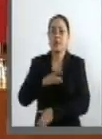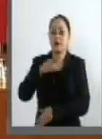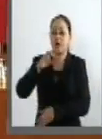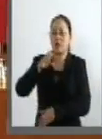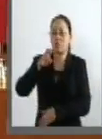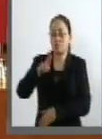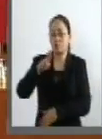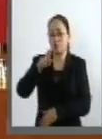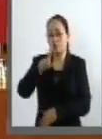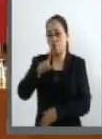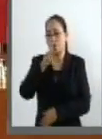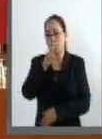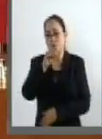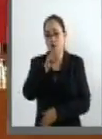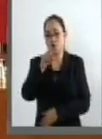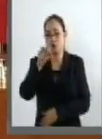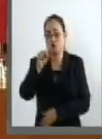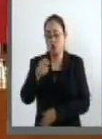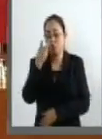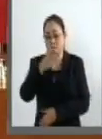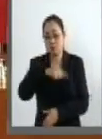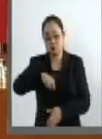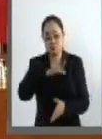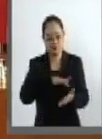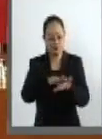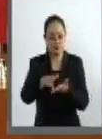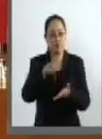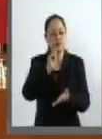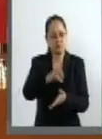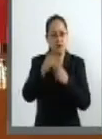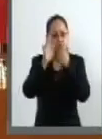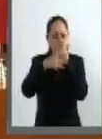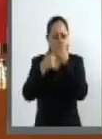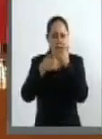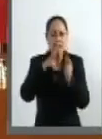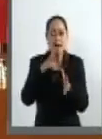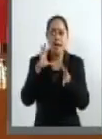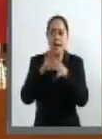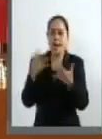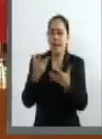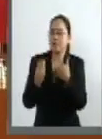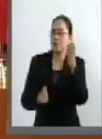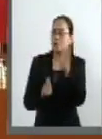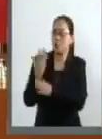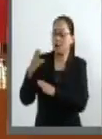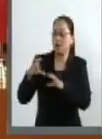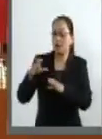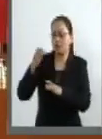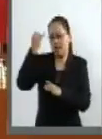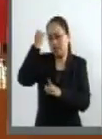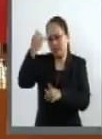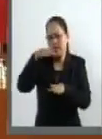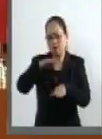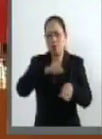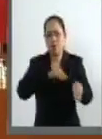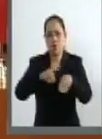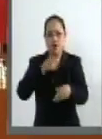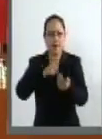Pozos, porque con ello contribuiremos en la construcción de una nueva conciencia de movilidad